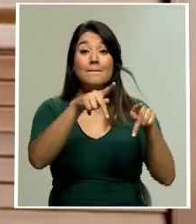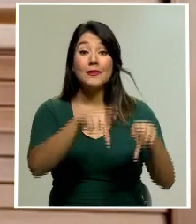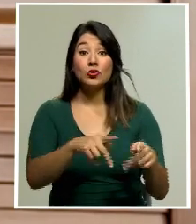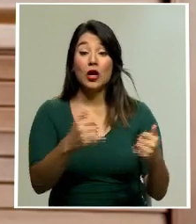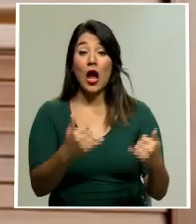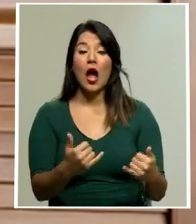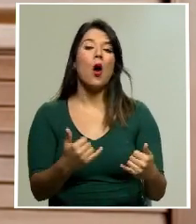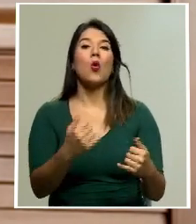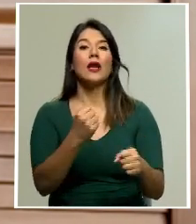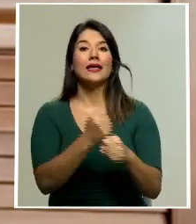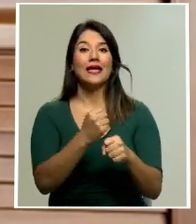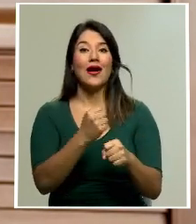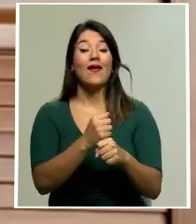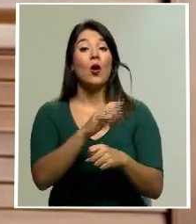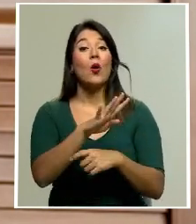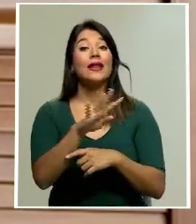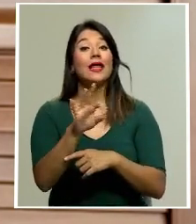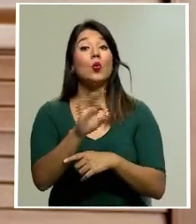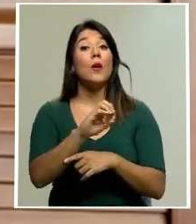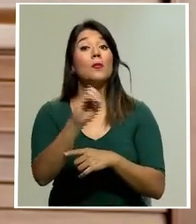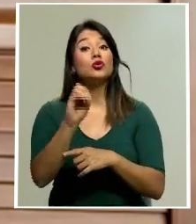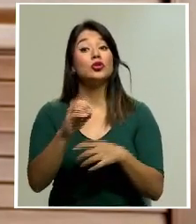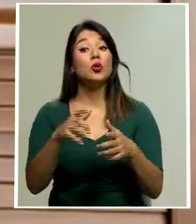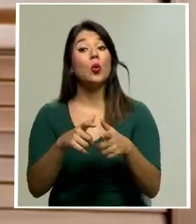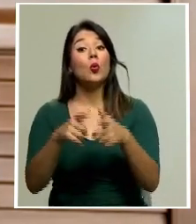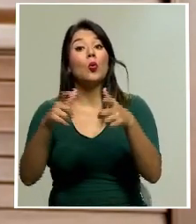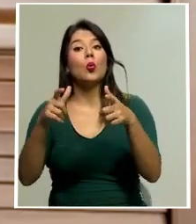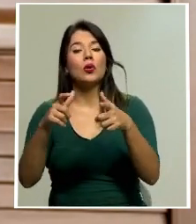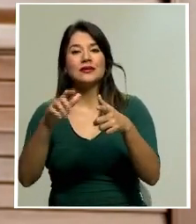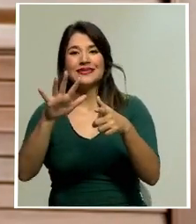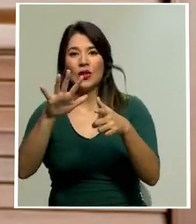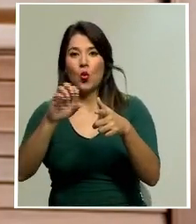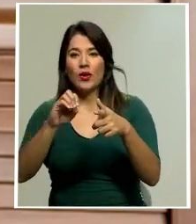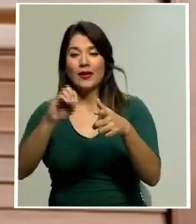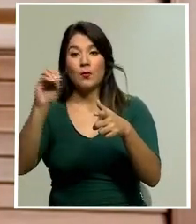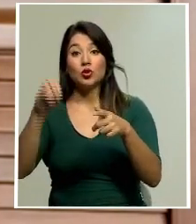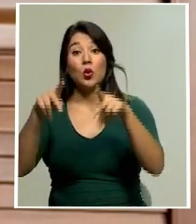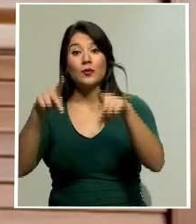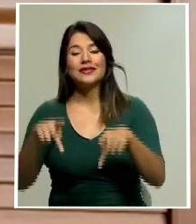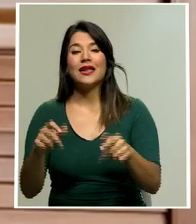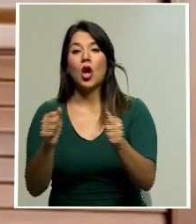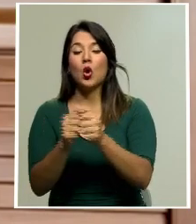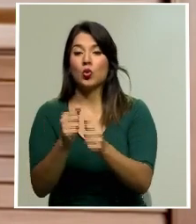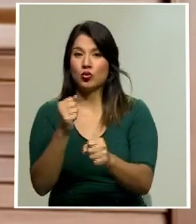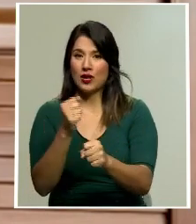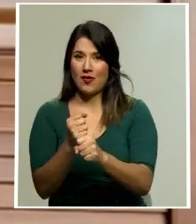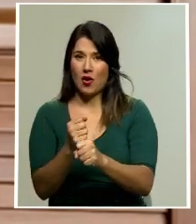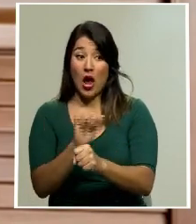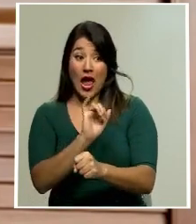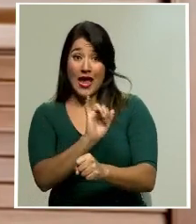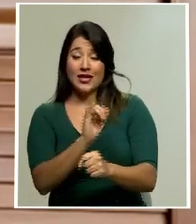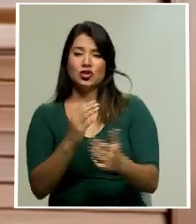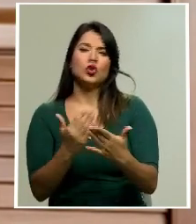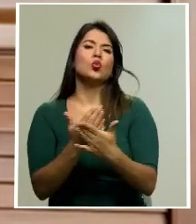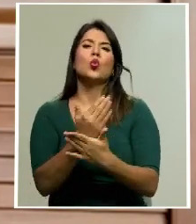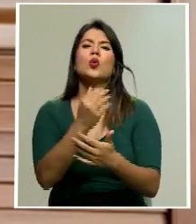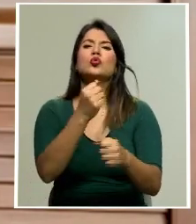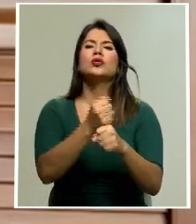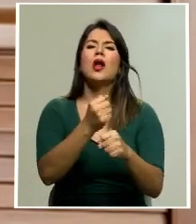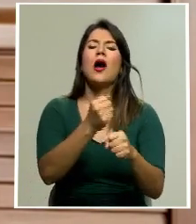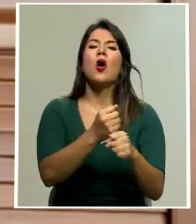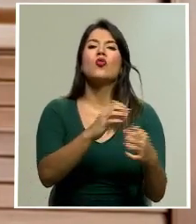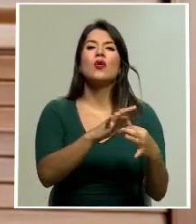sube al 50%. Estos nuevos empleos que se van generando, más que todo se va reflejando en materia de